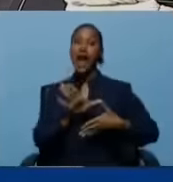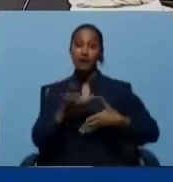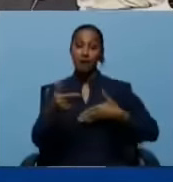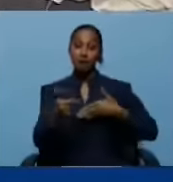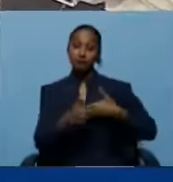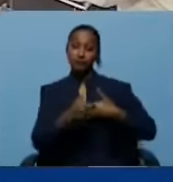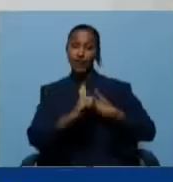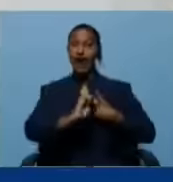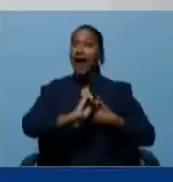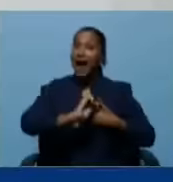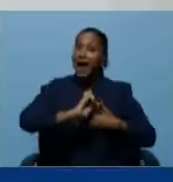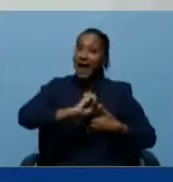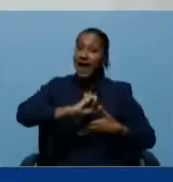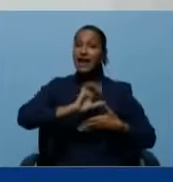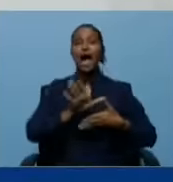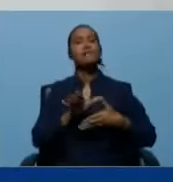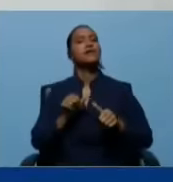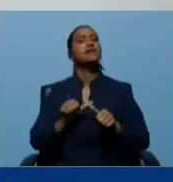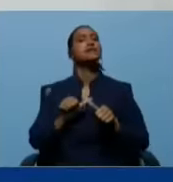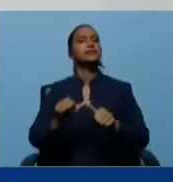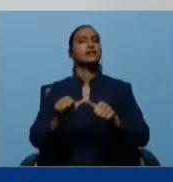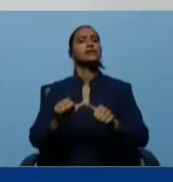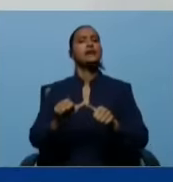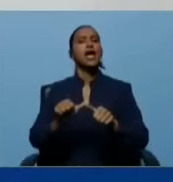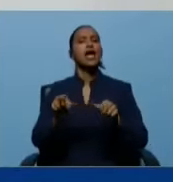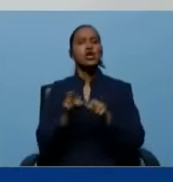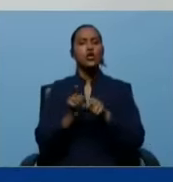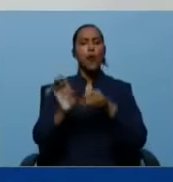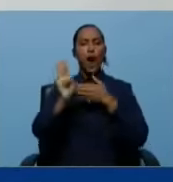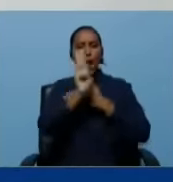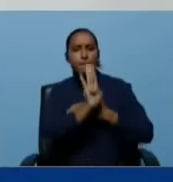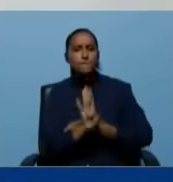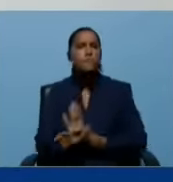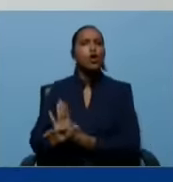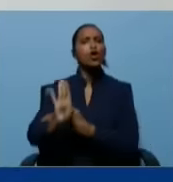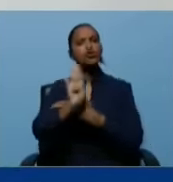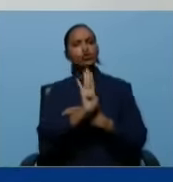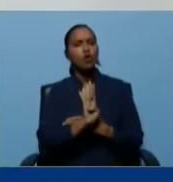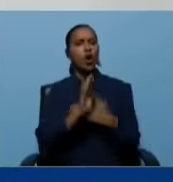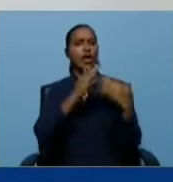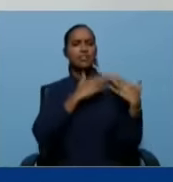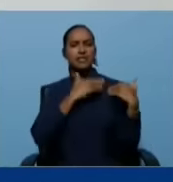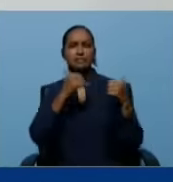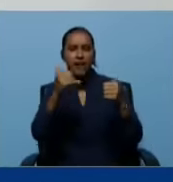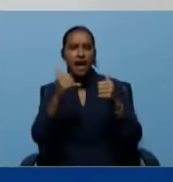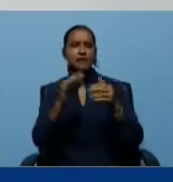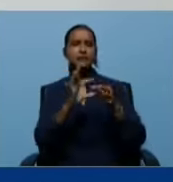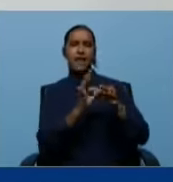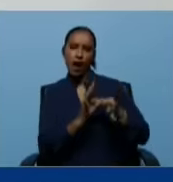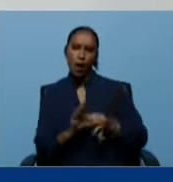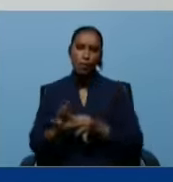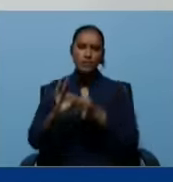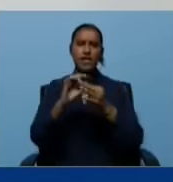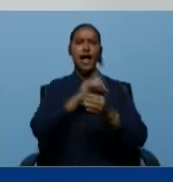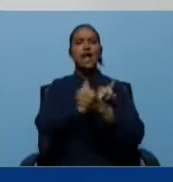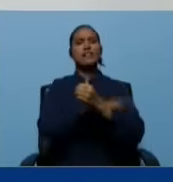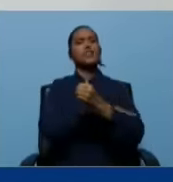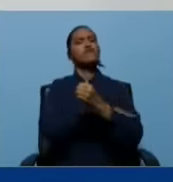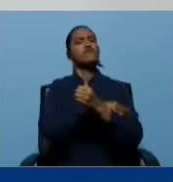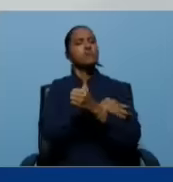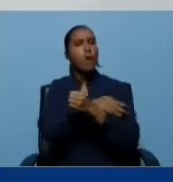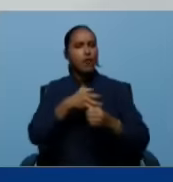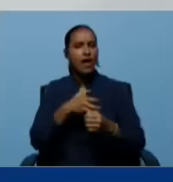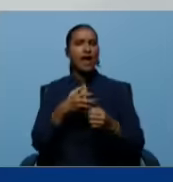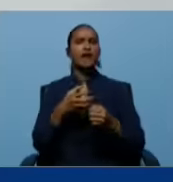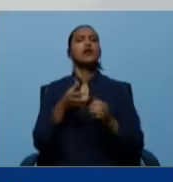es y seguirá siendo un escudo de esperanza, de unidad, de fuerza, una alianza de hermanos y hermanas